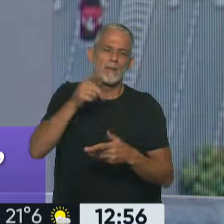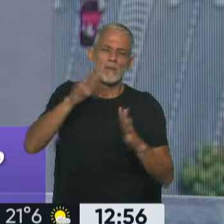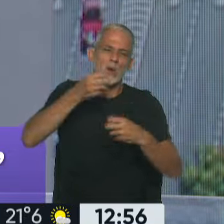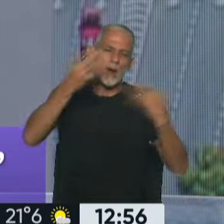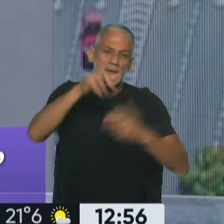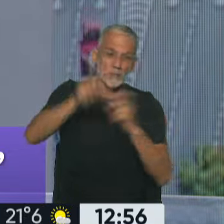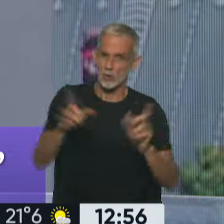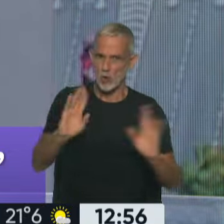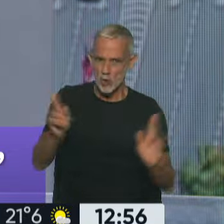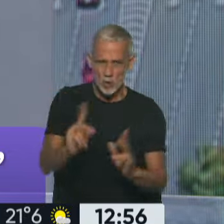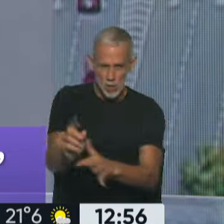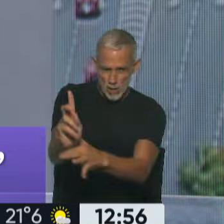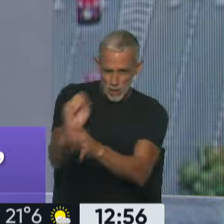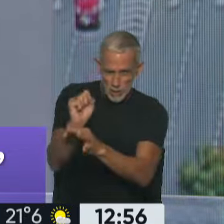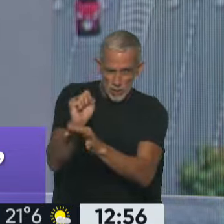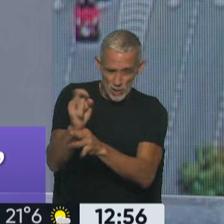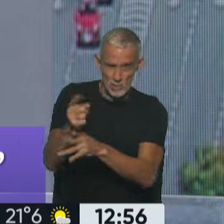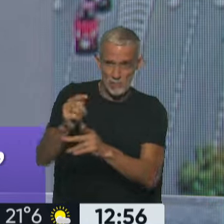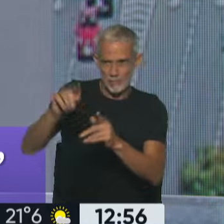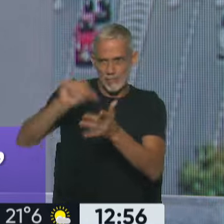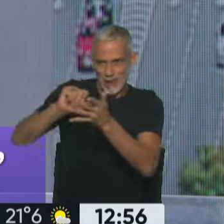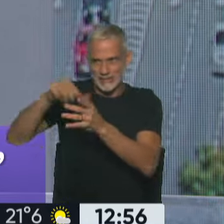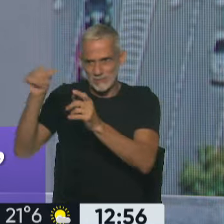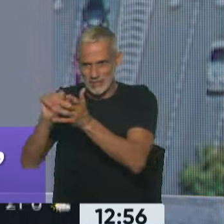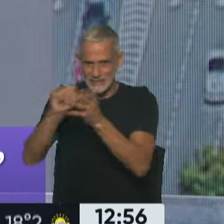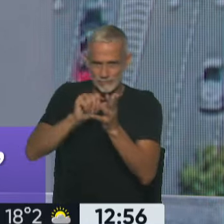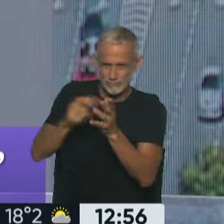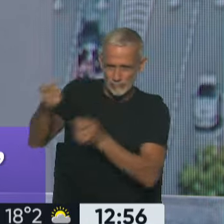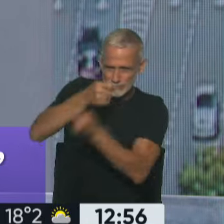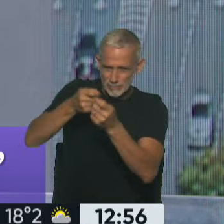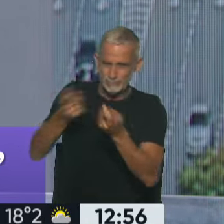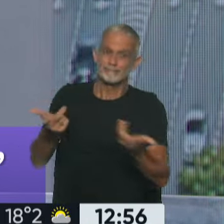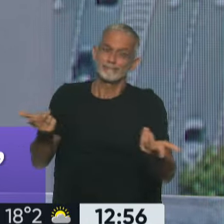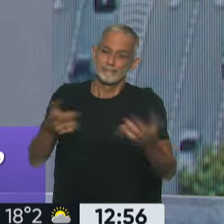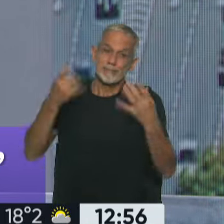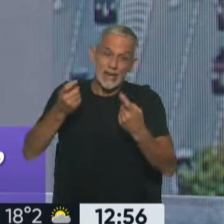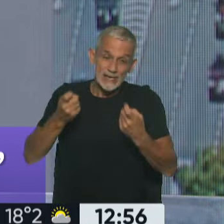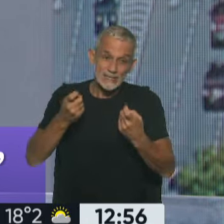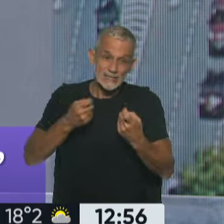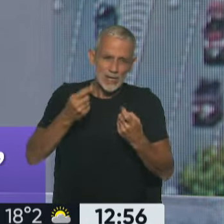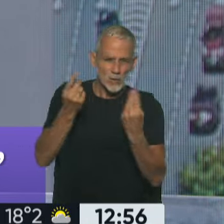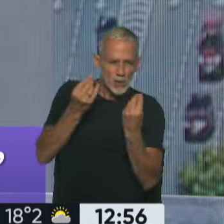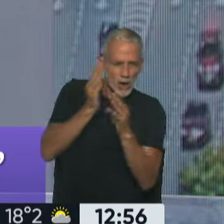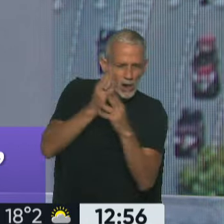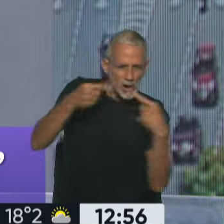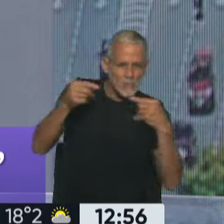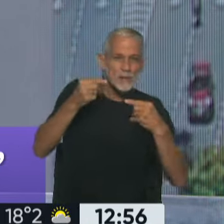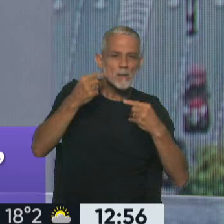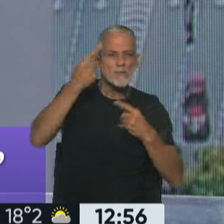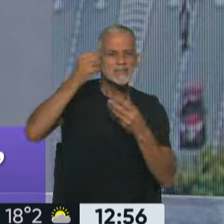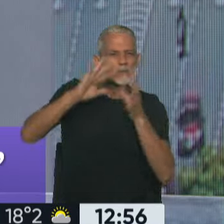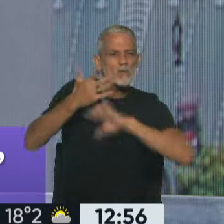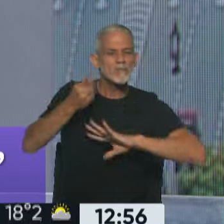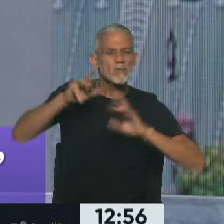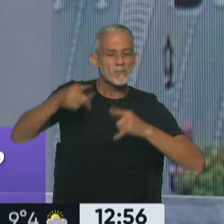crimen altamente tecnificado, transnacional y que, bueno, requiere justamente, primero, de inteligencia criminal. Bien decía